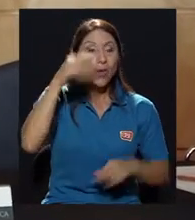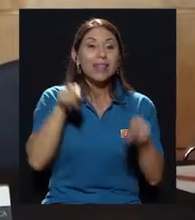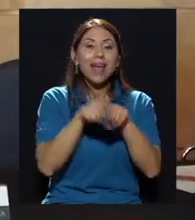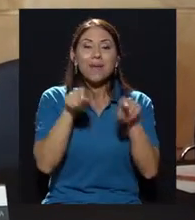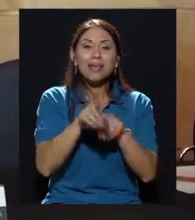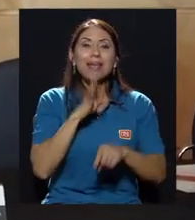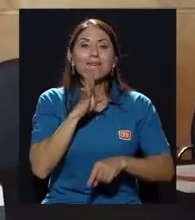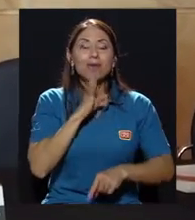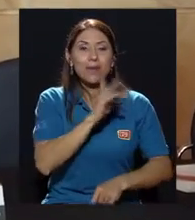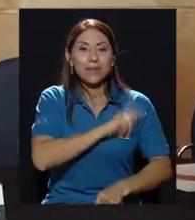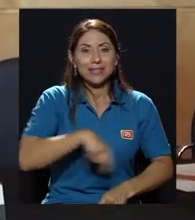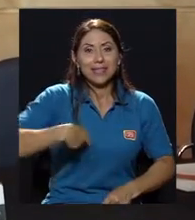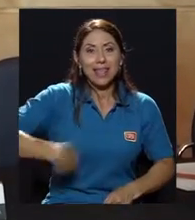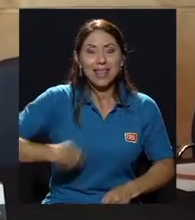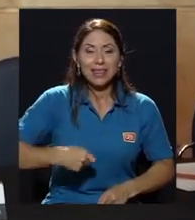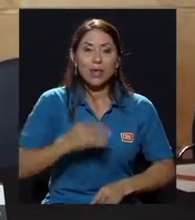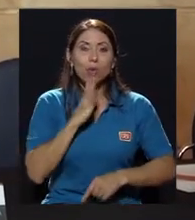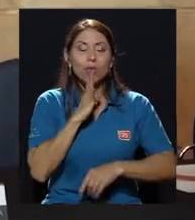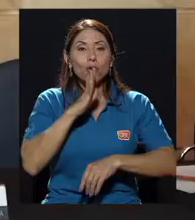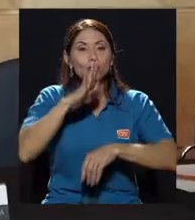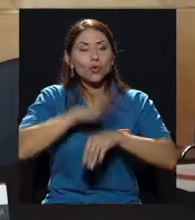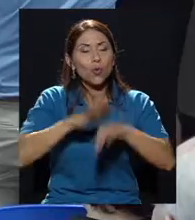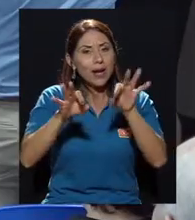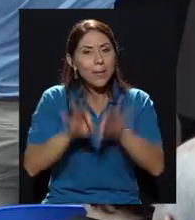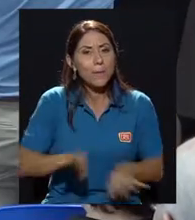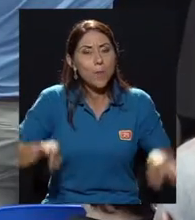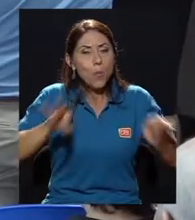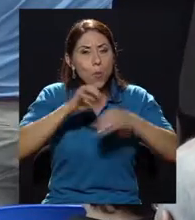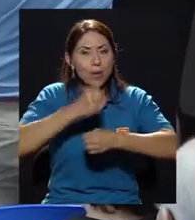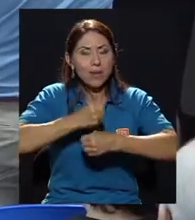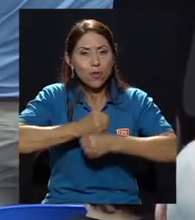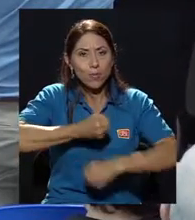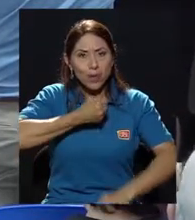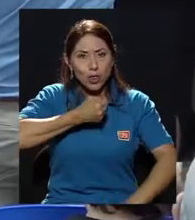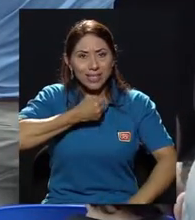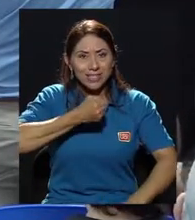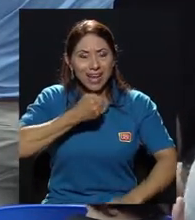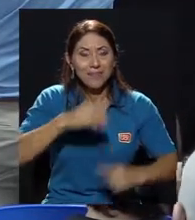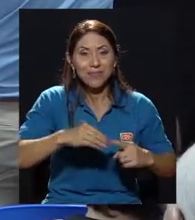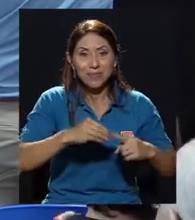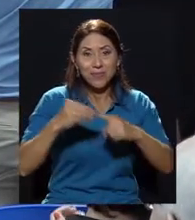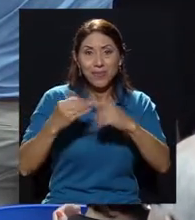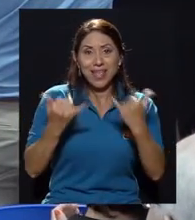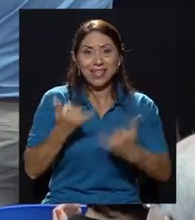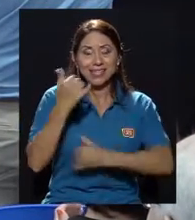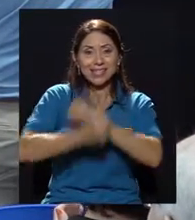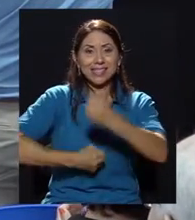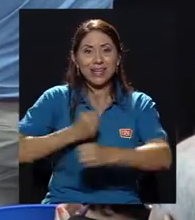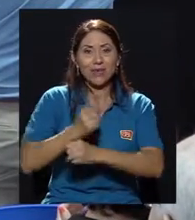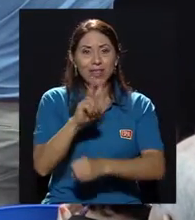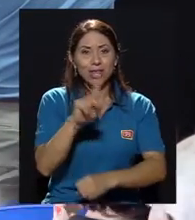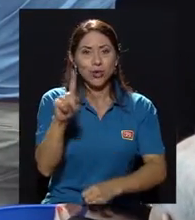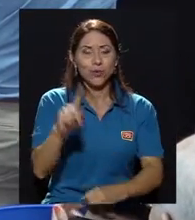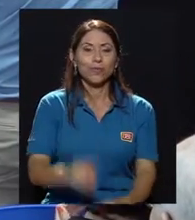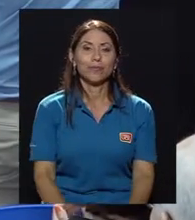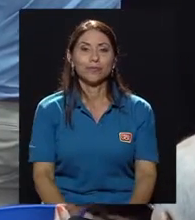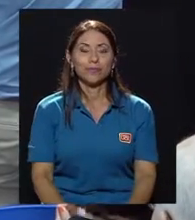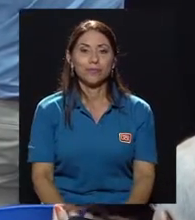elementos destacados por el presidente al referirse a la determinante labor periodística, sobre todo en este siglo